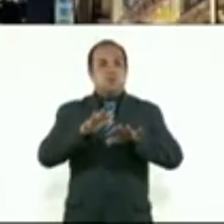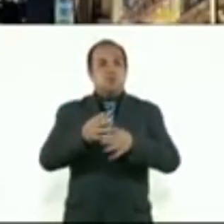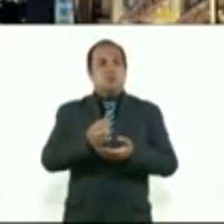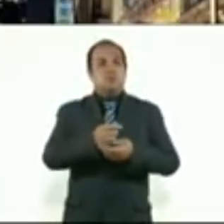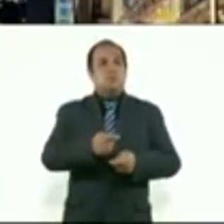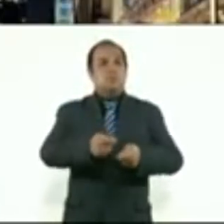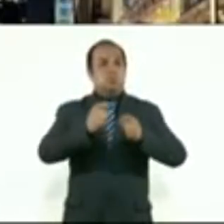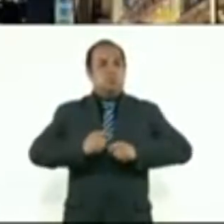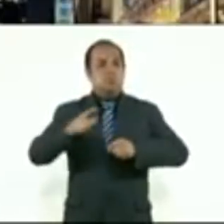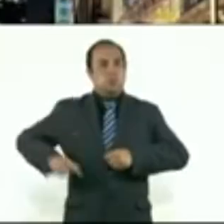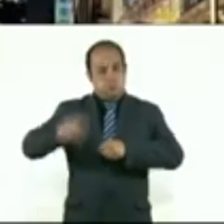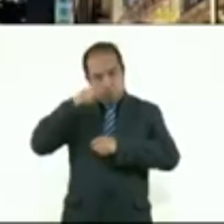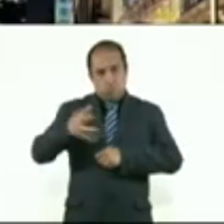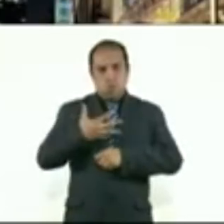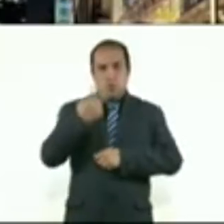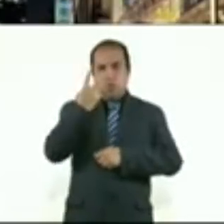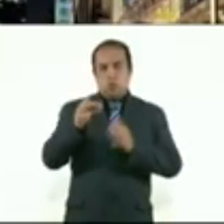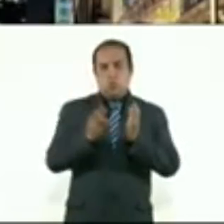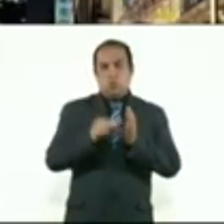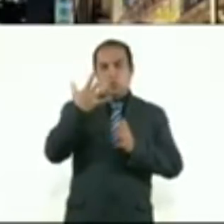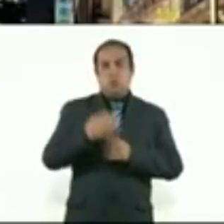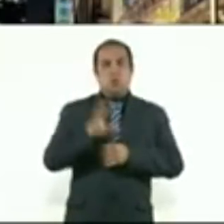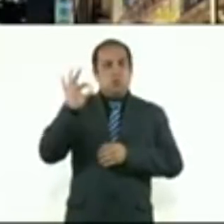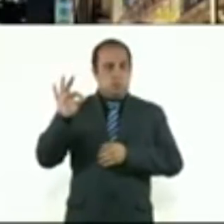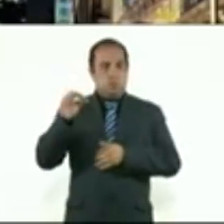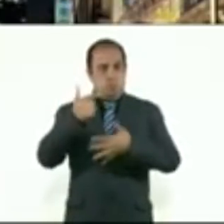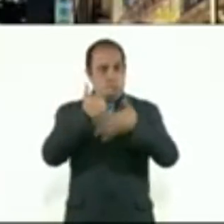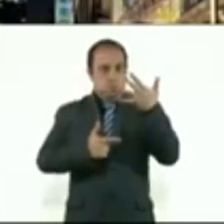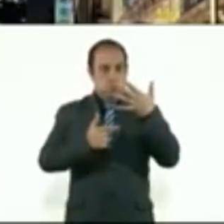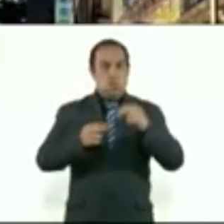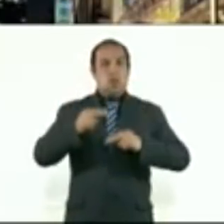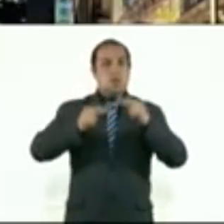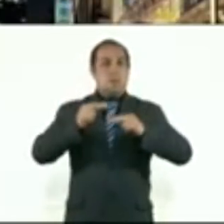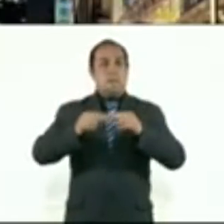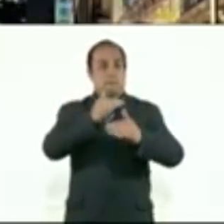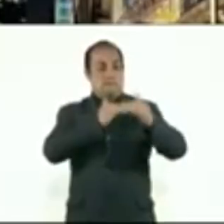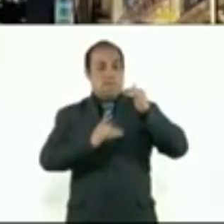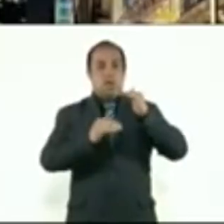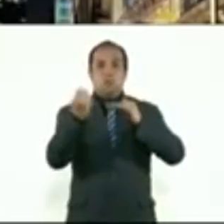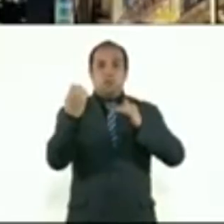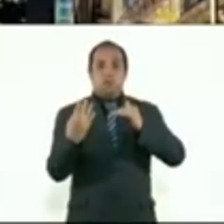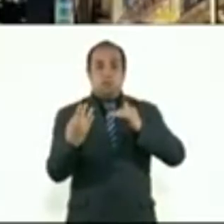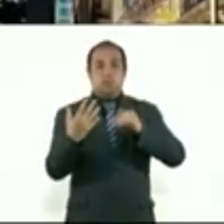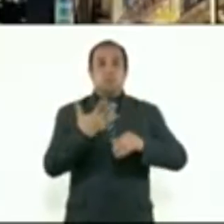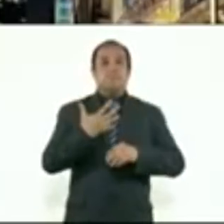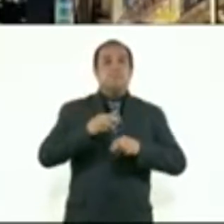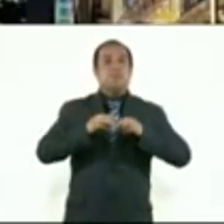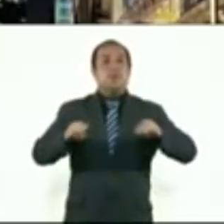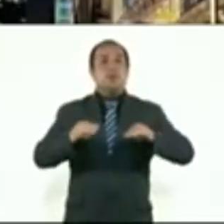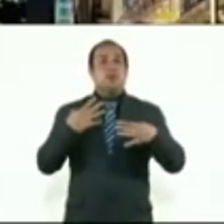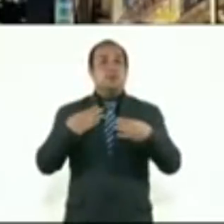del gobierno méxico nos encontramos en 2.5 puntos de 40 lo que significa el punto más bajo del semáforo desde que se mide la